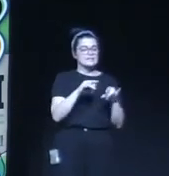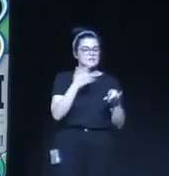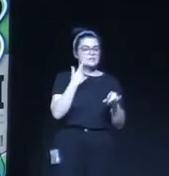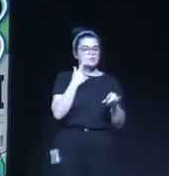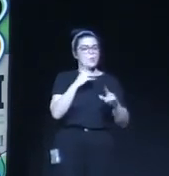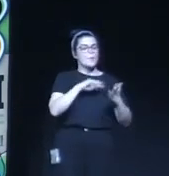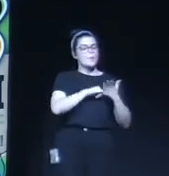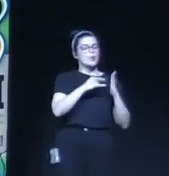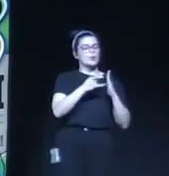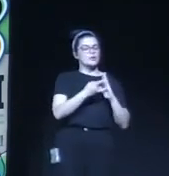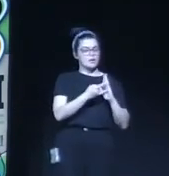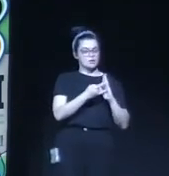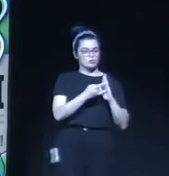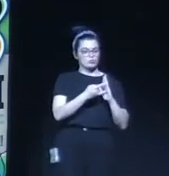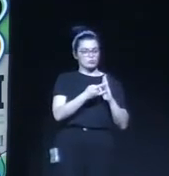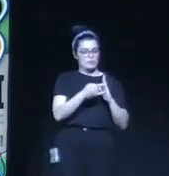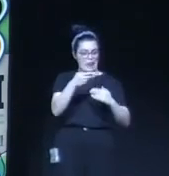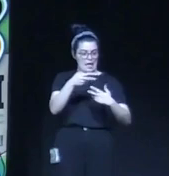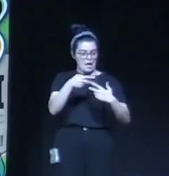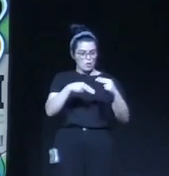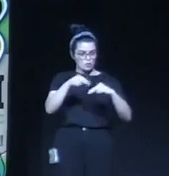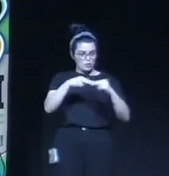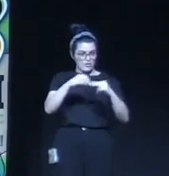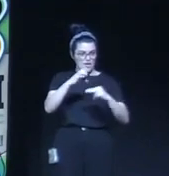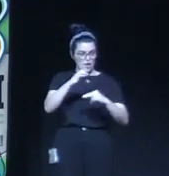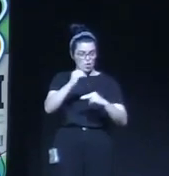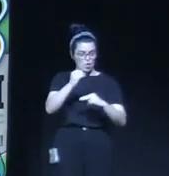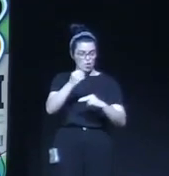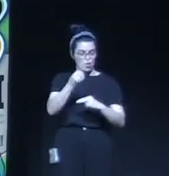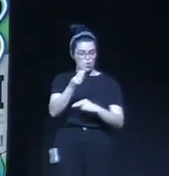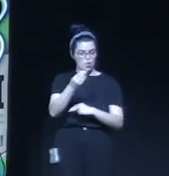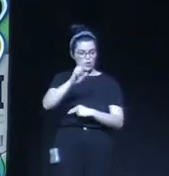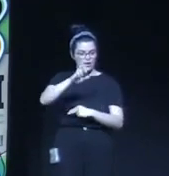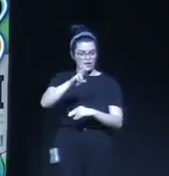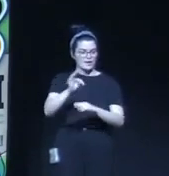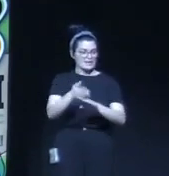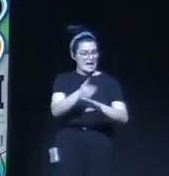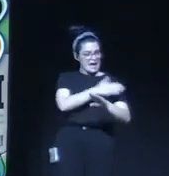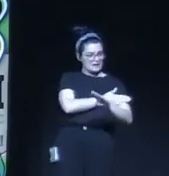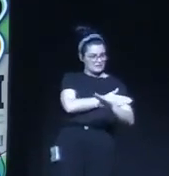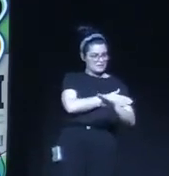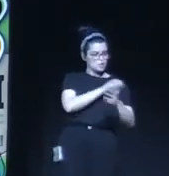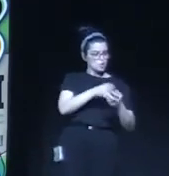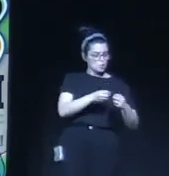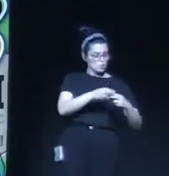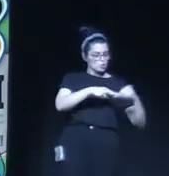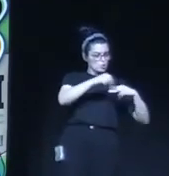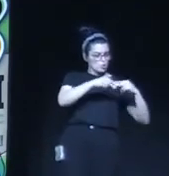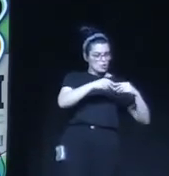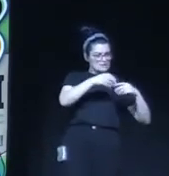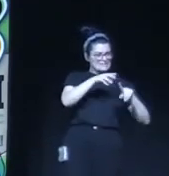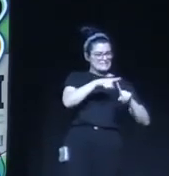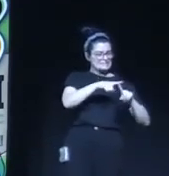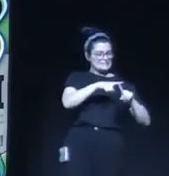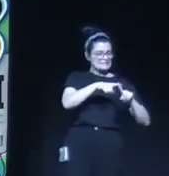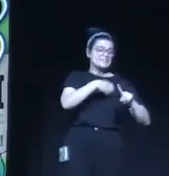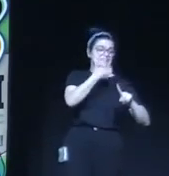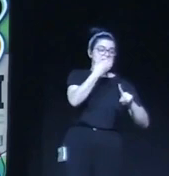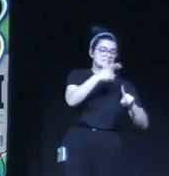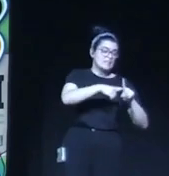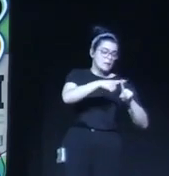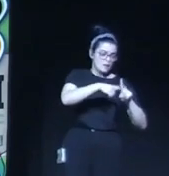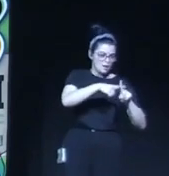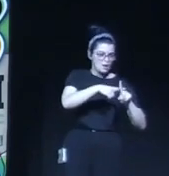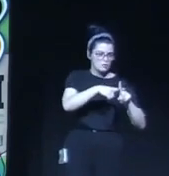proyecto previo a la construcción de la planta de coque, que era una térmica, y la gente, hubo un movimiento social muy fuerte contra esa